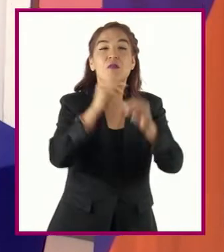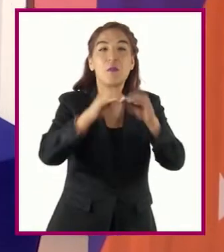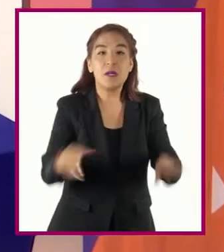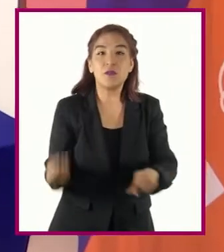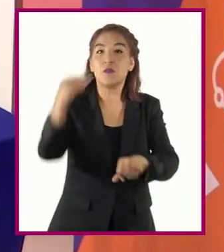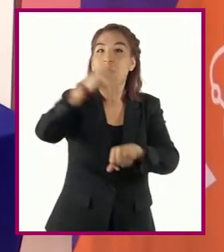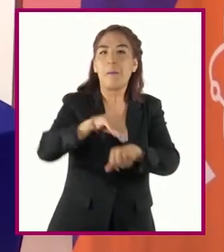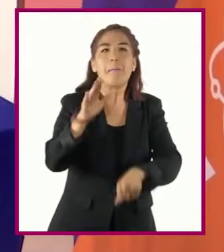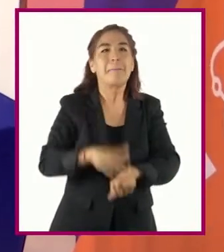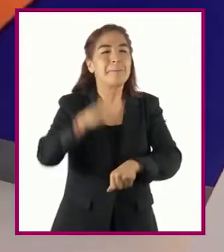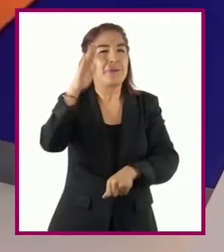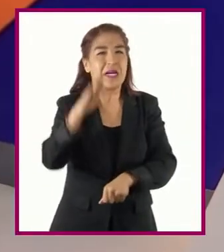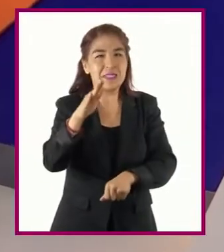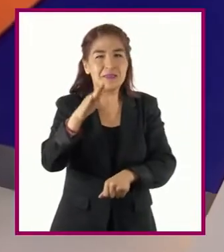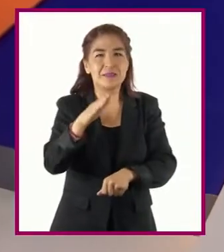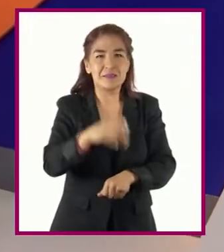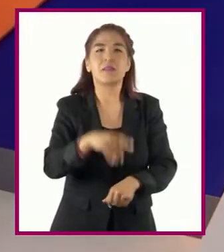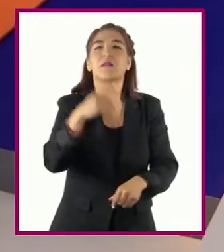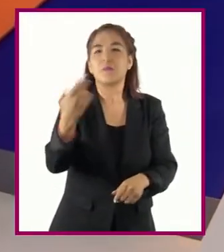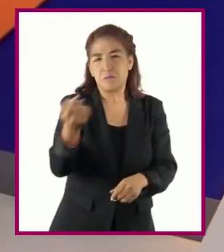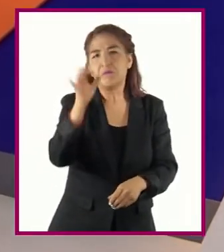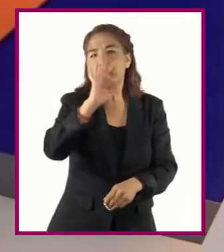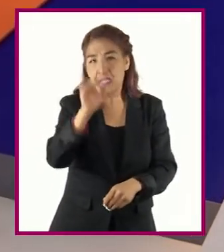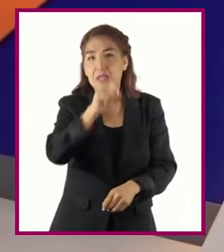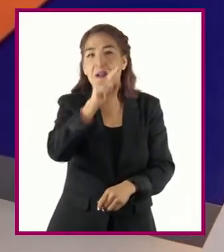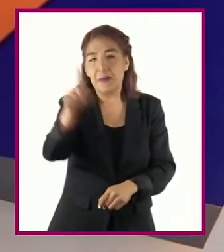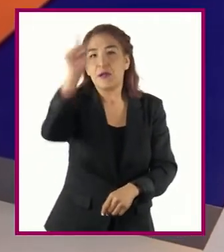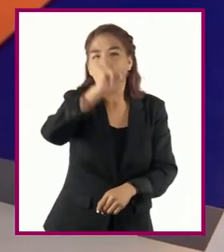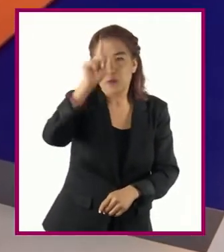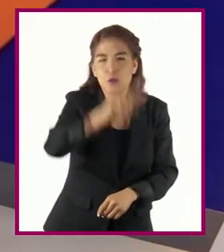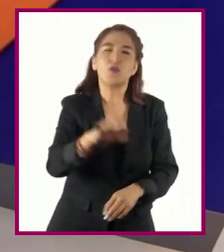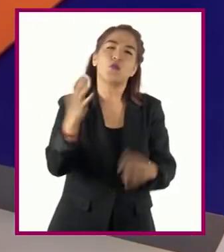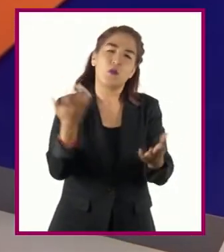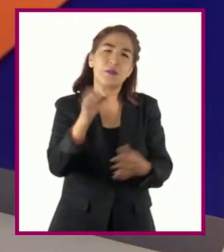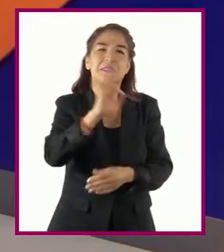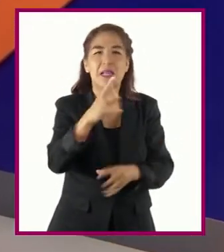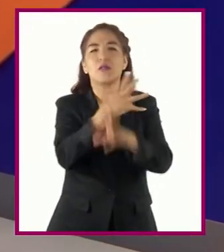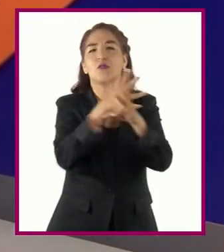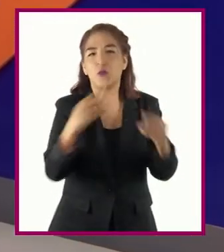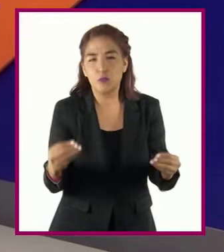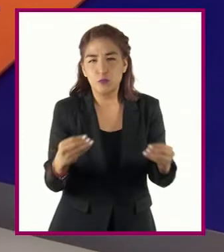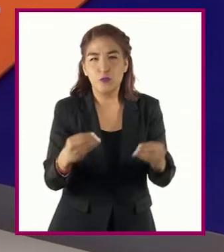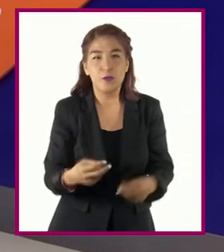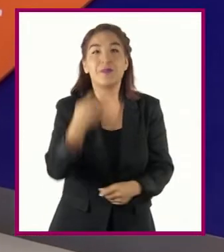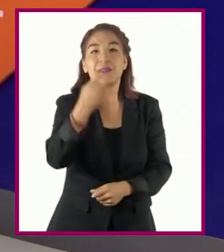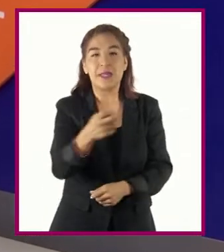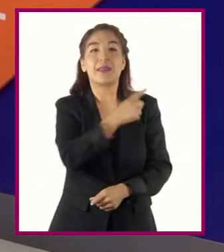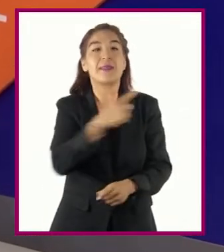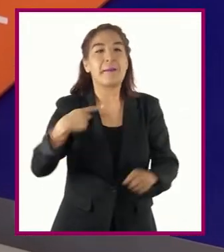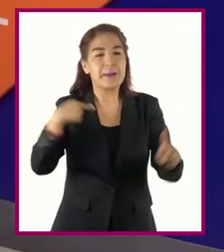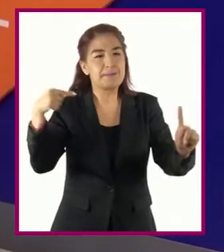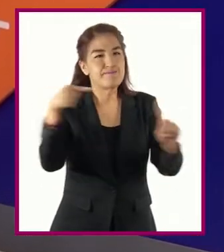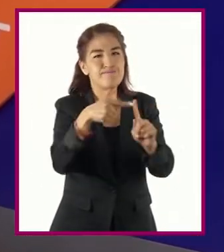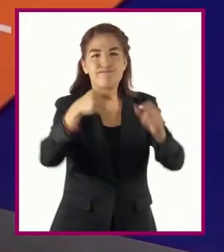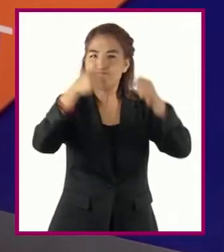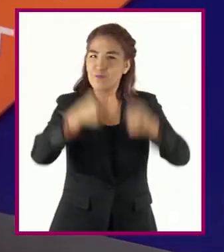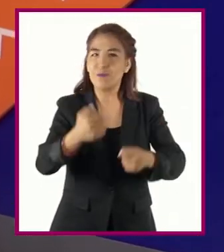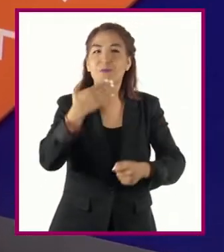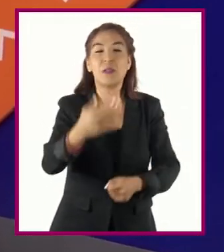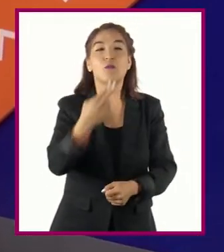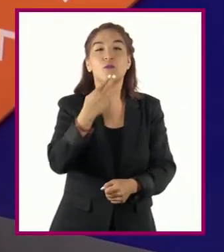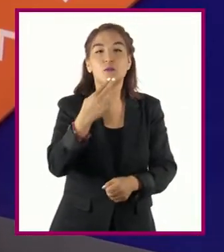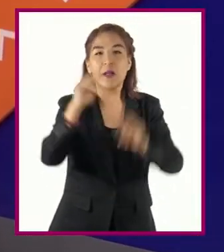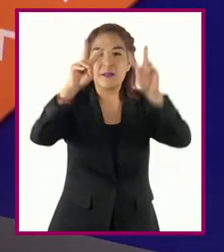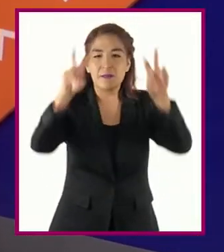argumentos, incluso recomendaciones y soluciones. Debe ser directo, utilizando